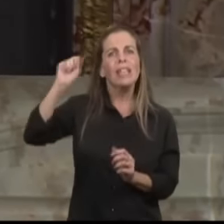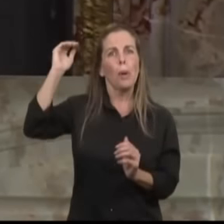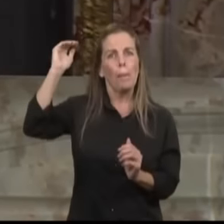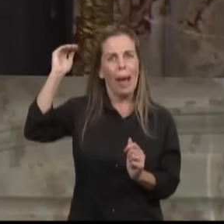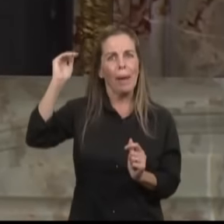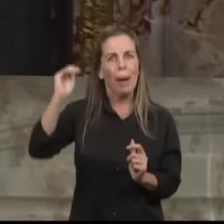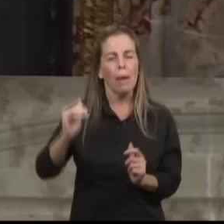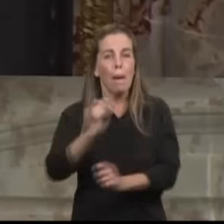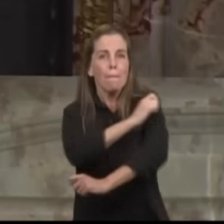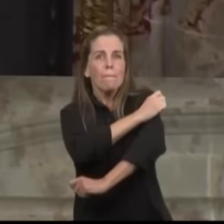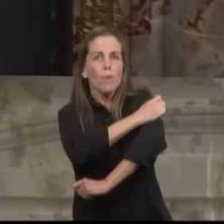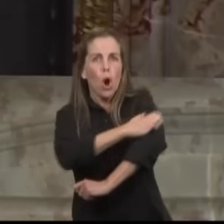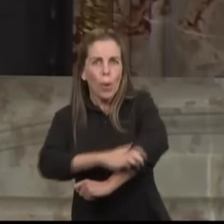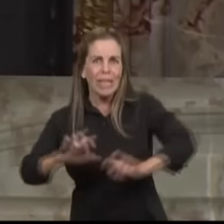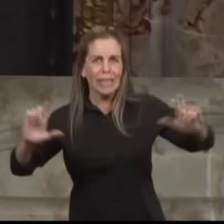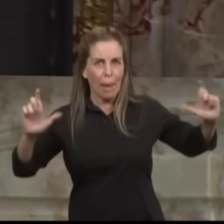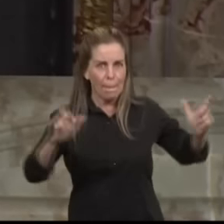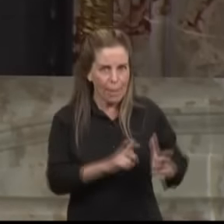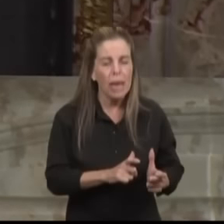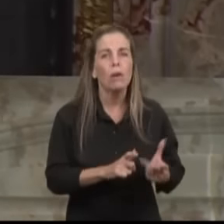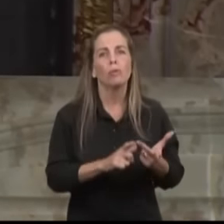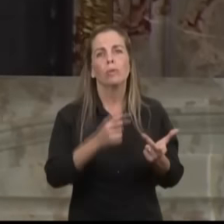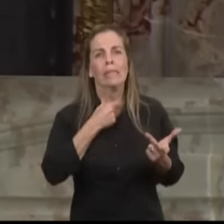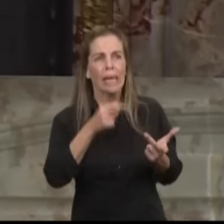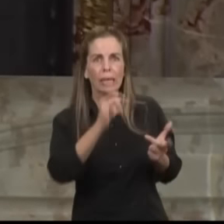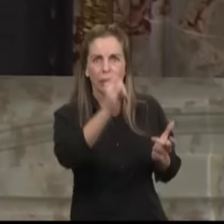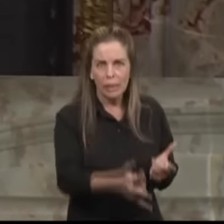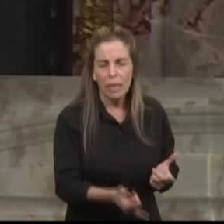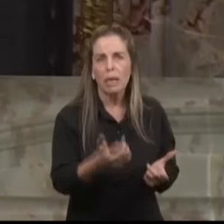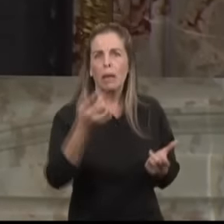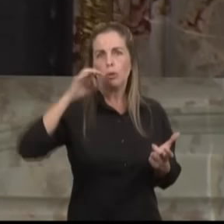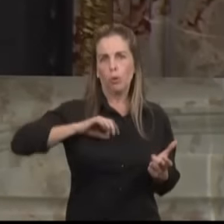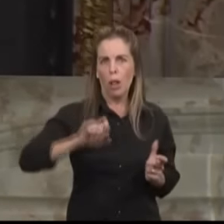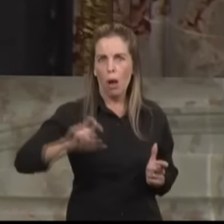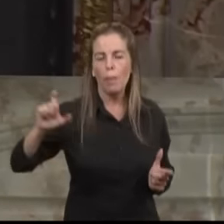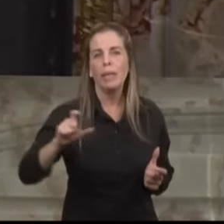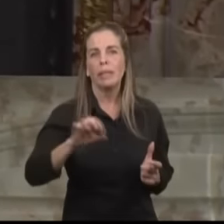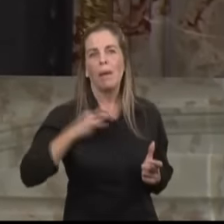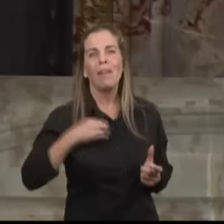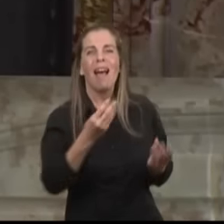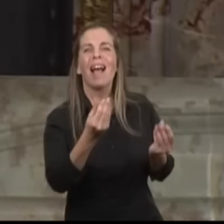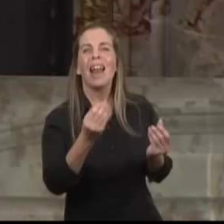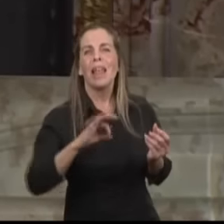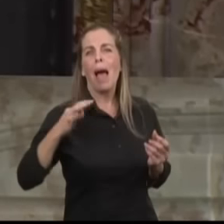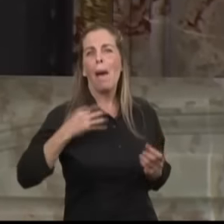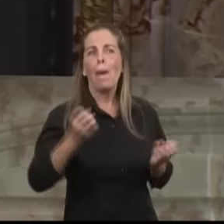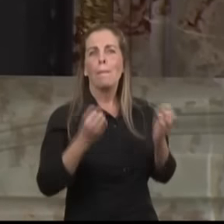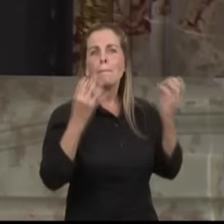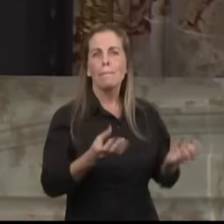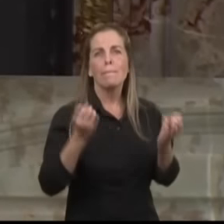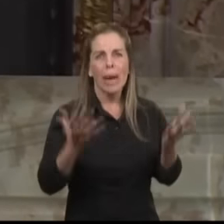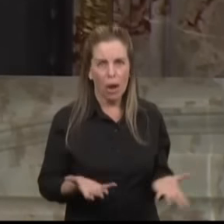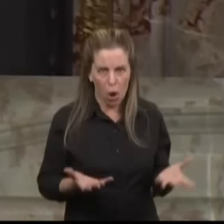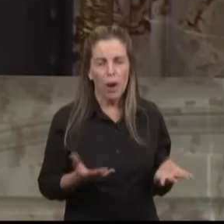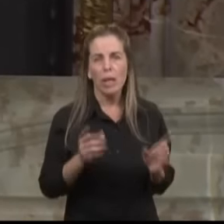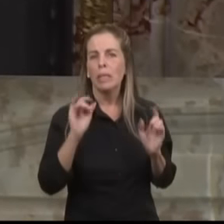queremos que la pobreza continúe en retirada, si queremos que los ingresos aumenten, que el nivel de vida de los argentinos mejore, entonces no